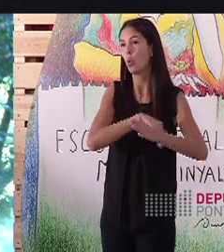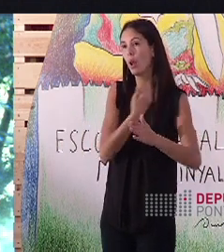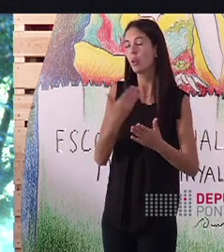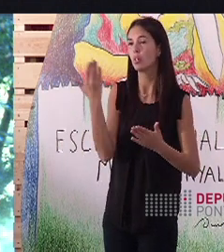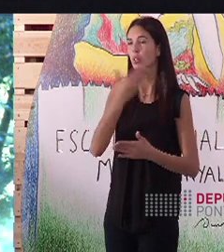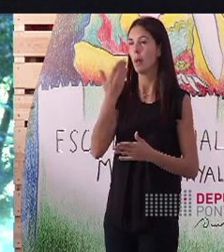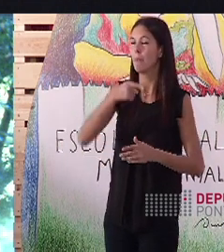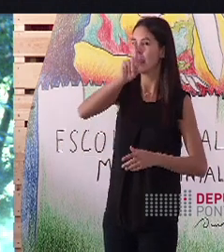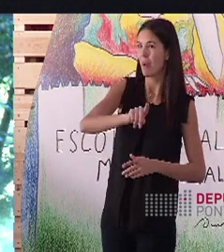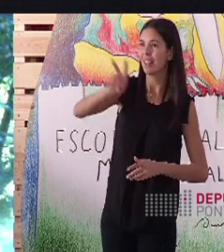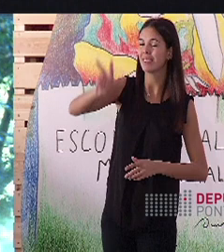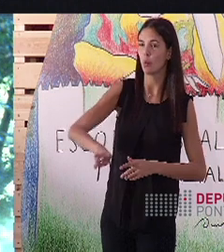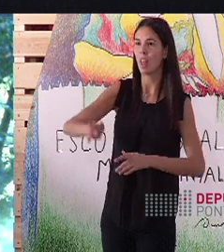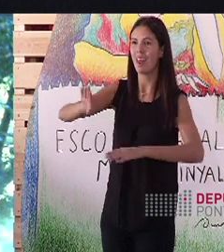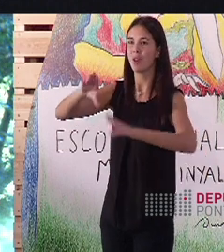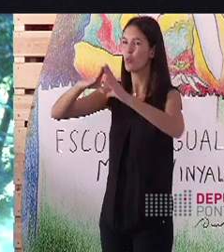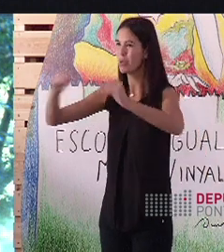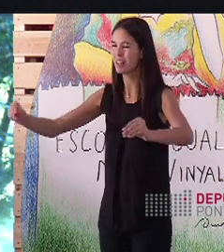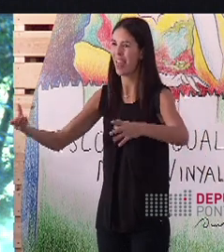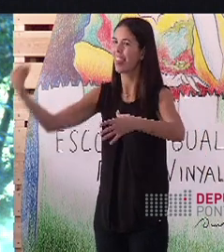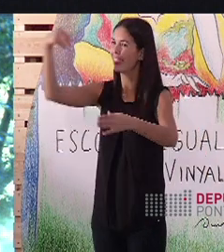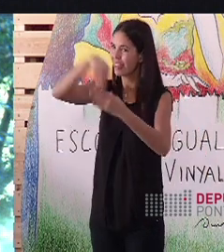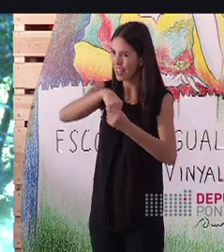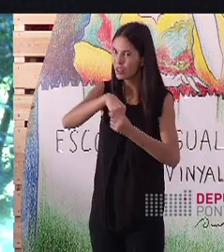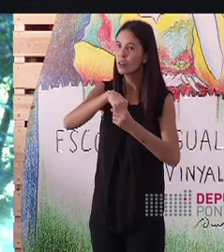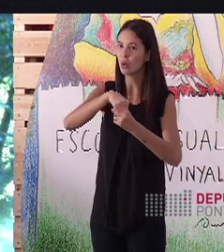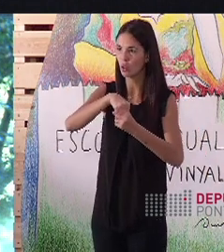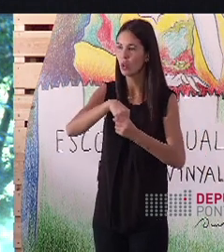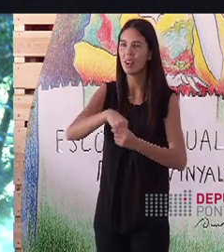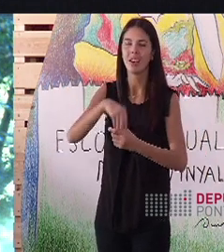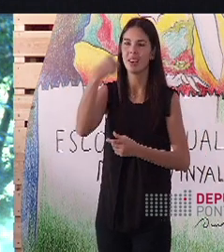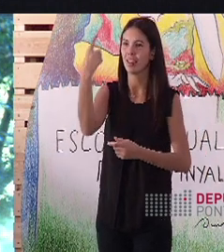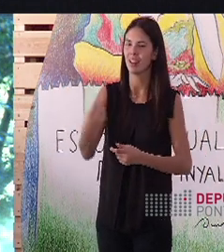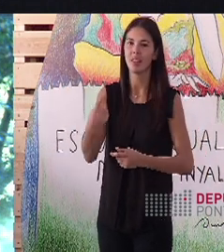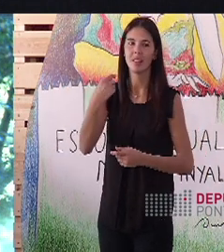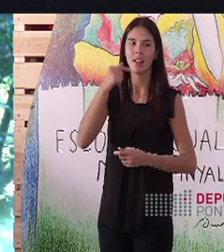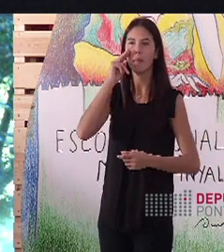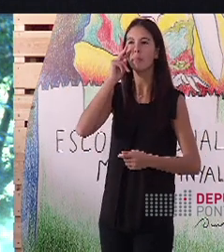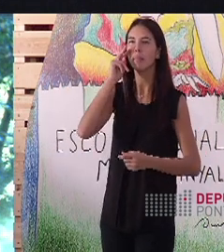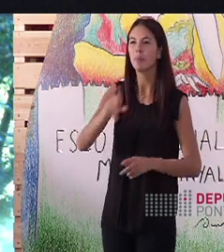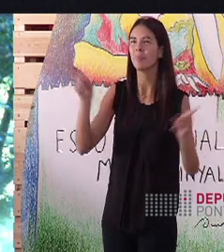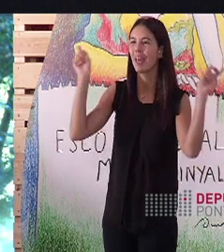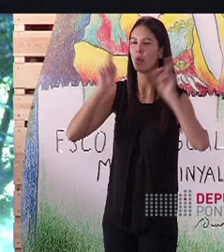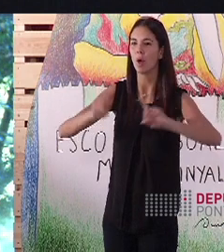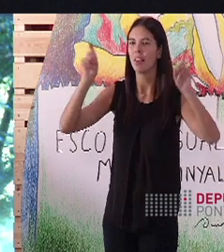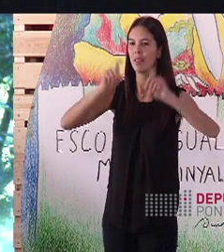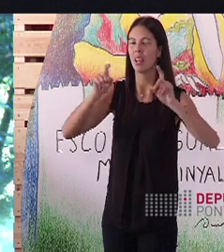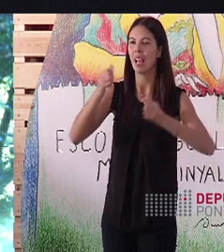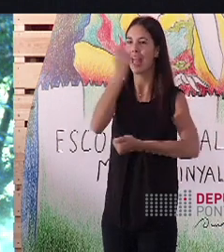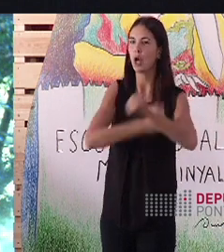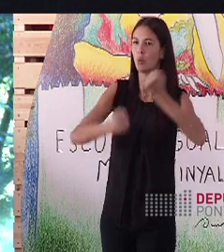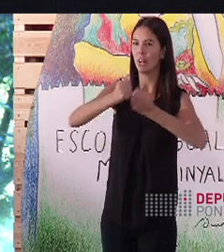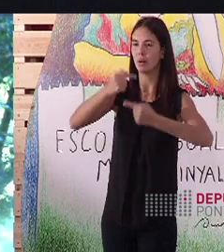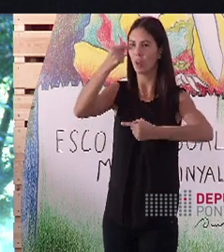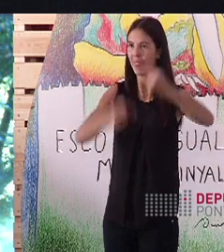secundaria y de la universidad integre la desigualdad económica, la desigualdad entre